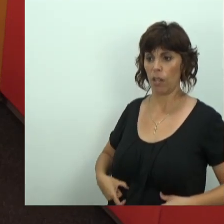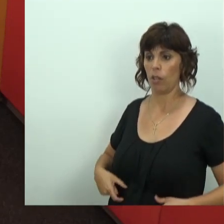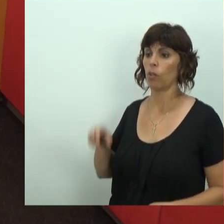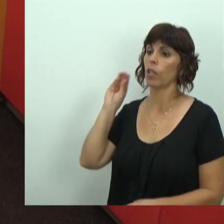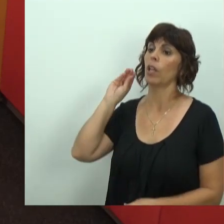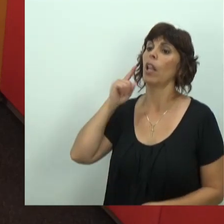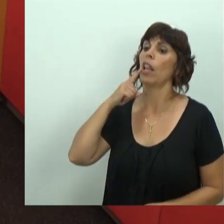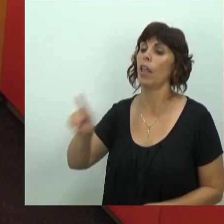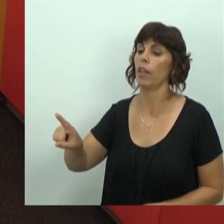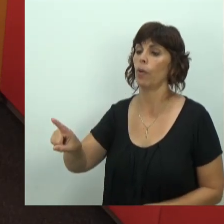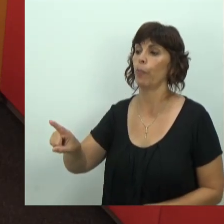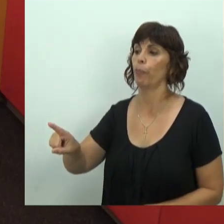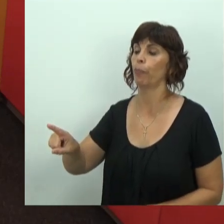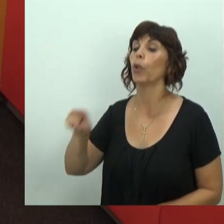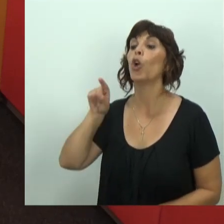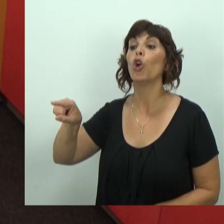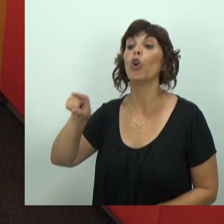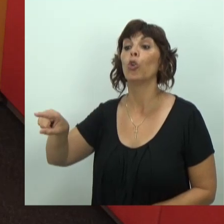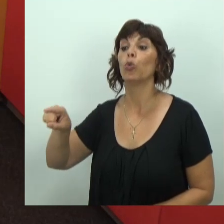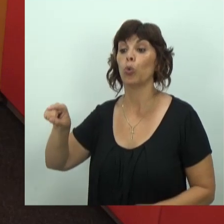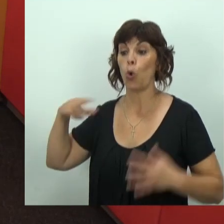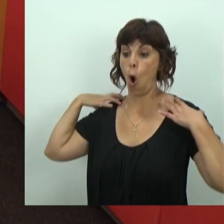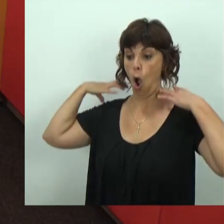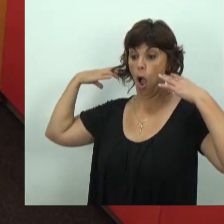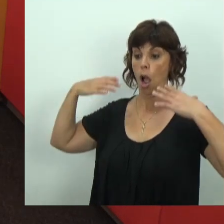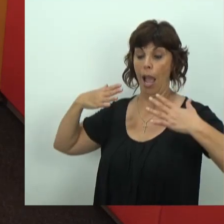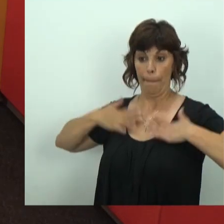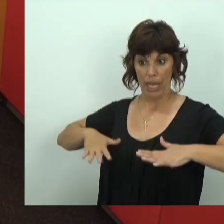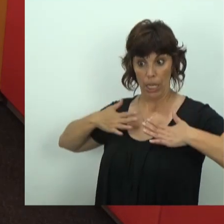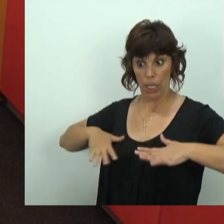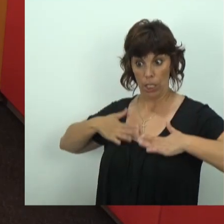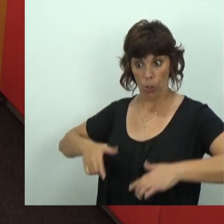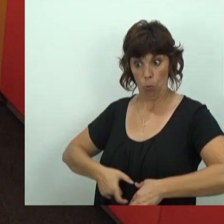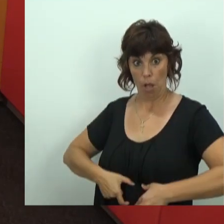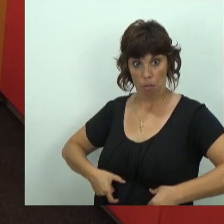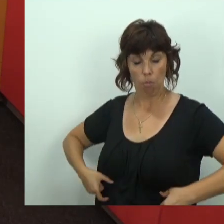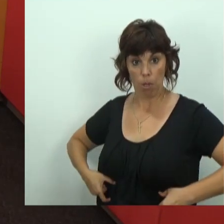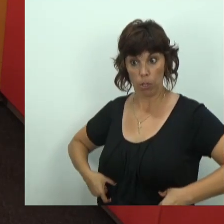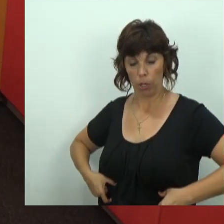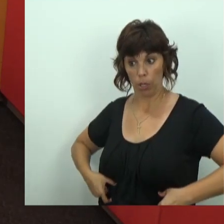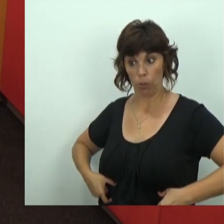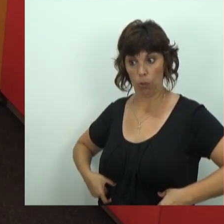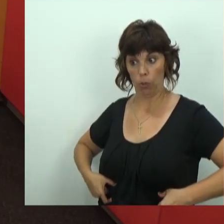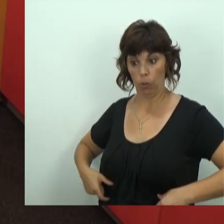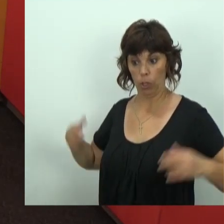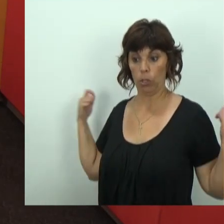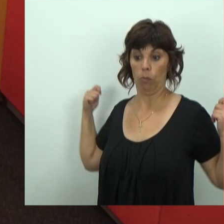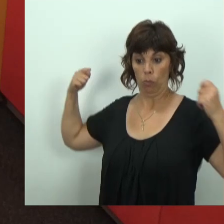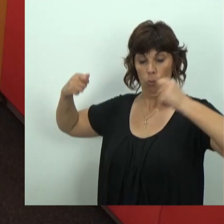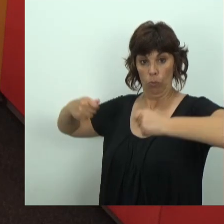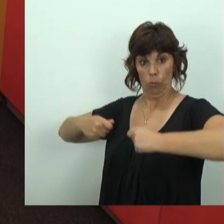que dijo, tráeme el efod. El efod era la vestidura de los